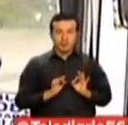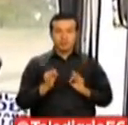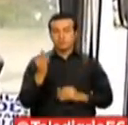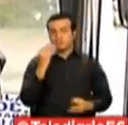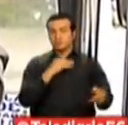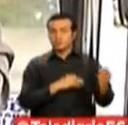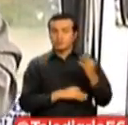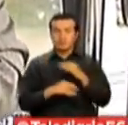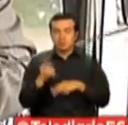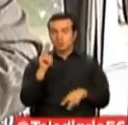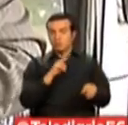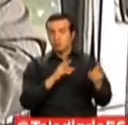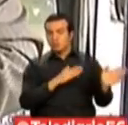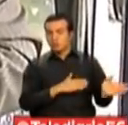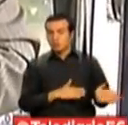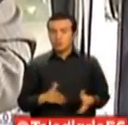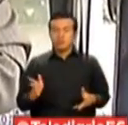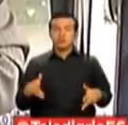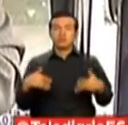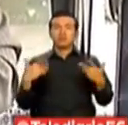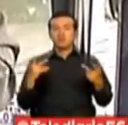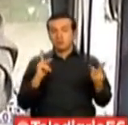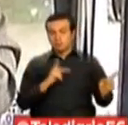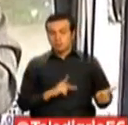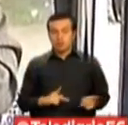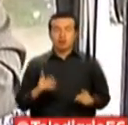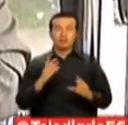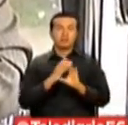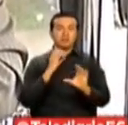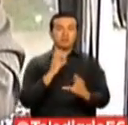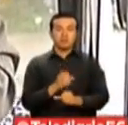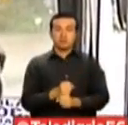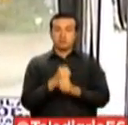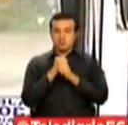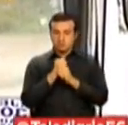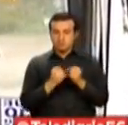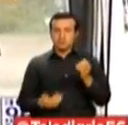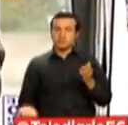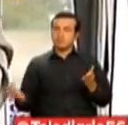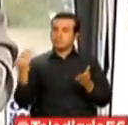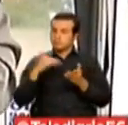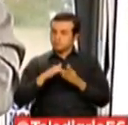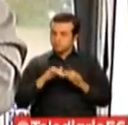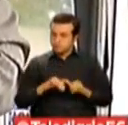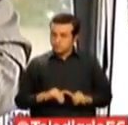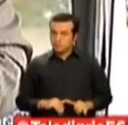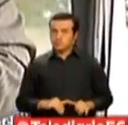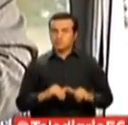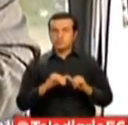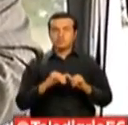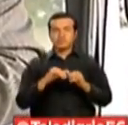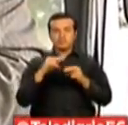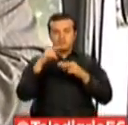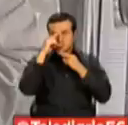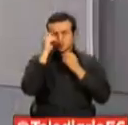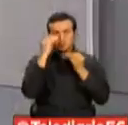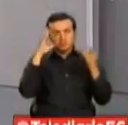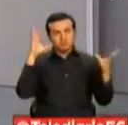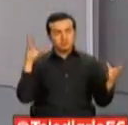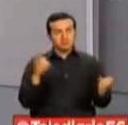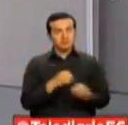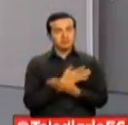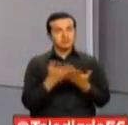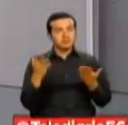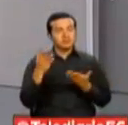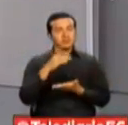poder evaluar un poco cómo se está desarrollando el plan Línea Segura. Vamos a regresar nuevamente contigo, Dianita, a estudio. Es toda la información desde